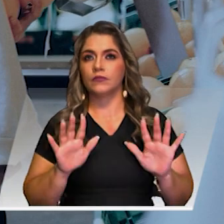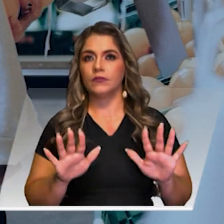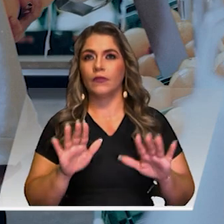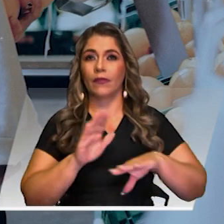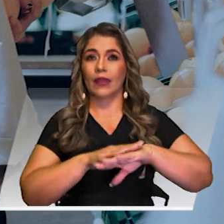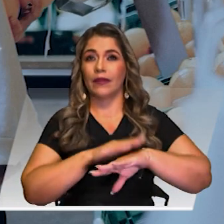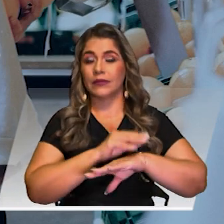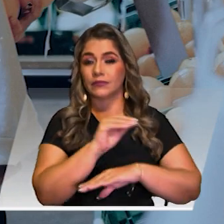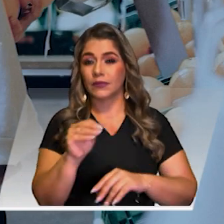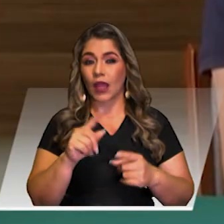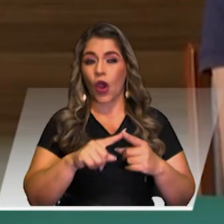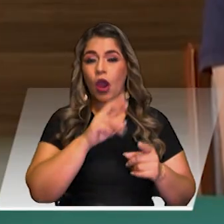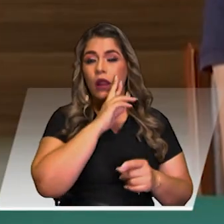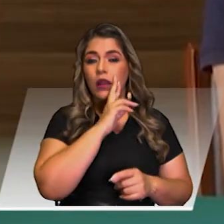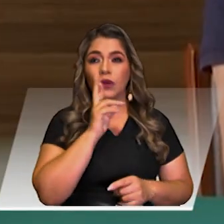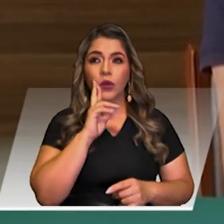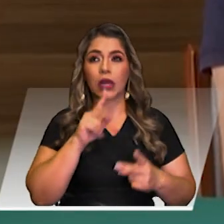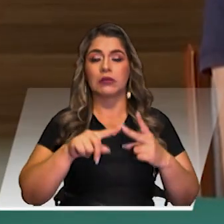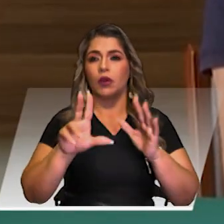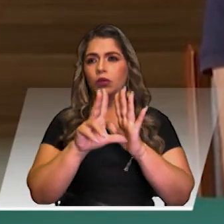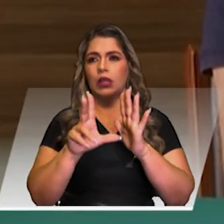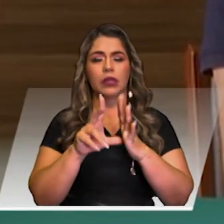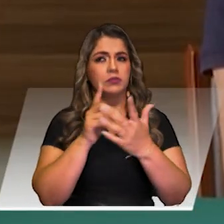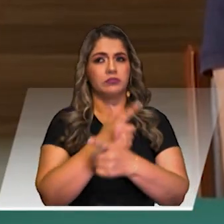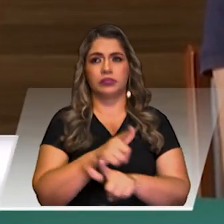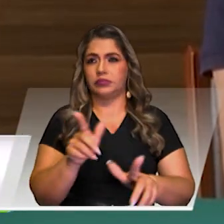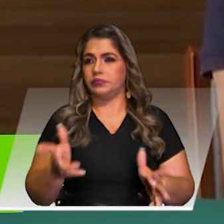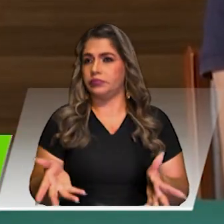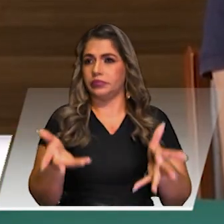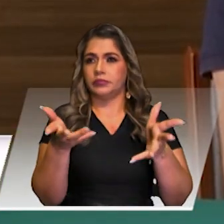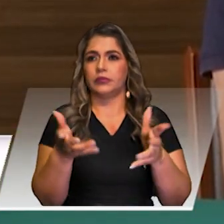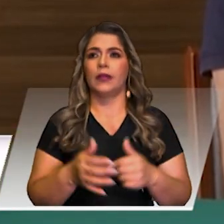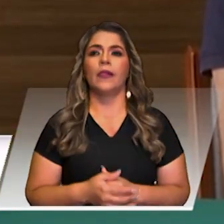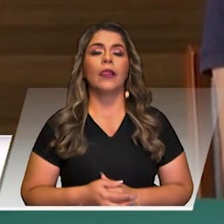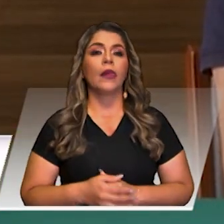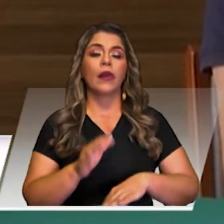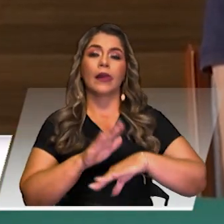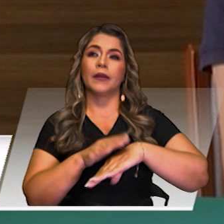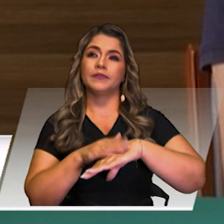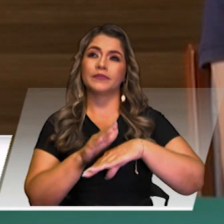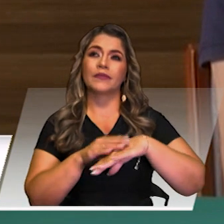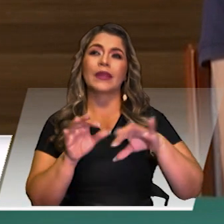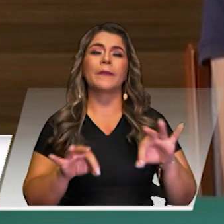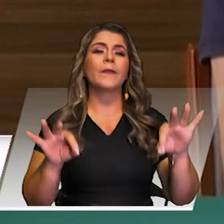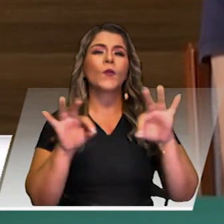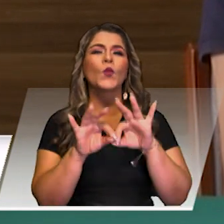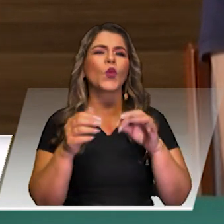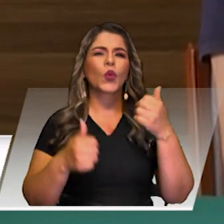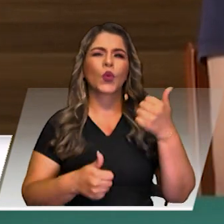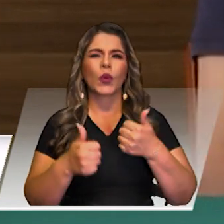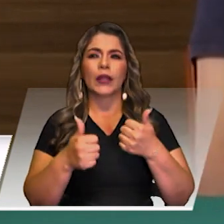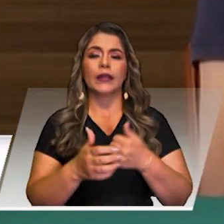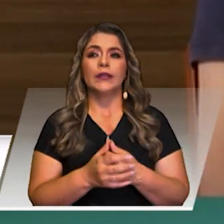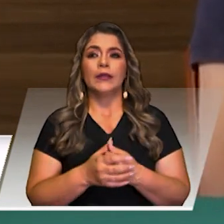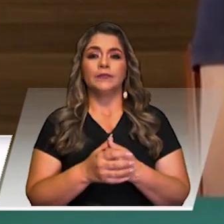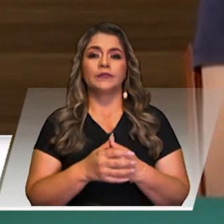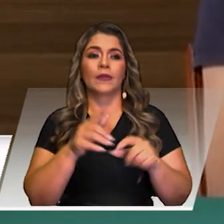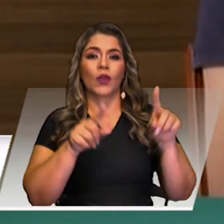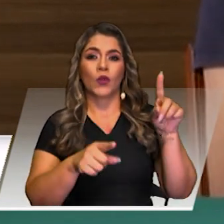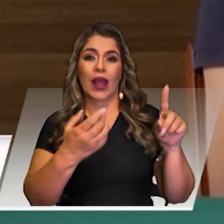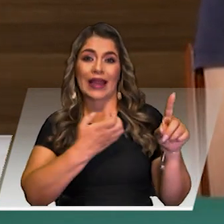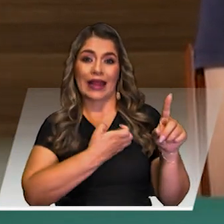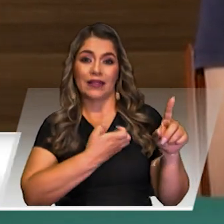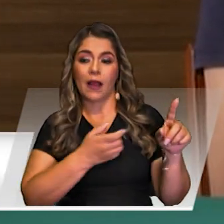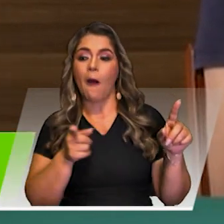hoteles ni restaurantes también insistir en la importancia que tiene hoy que las alcaldías desde